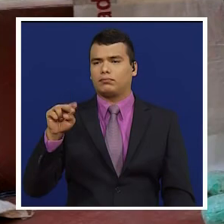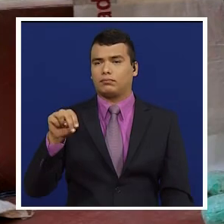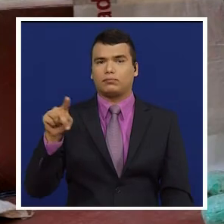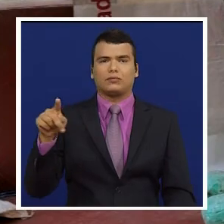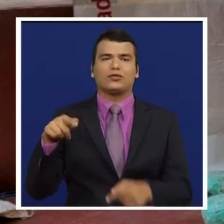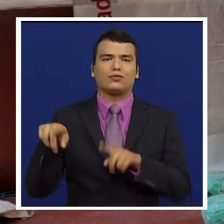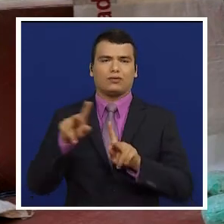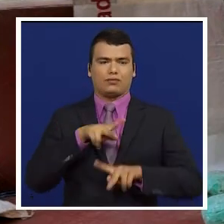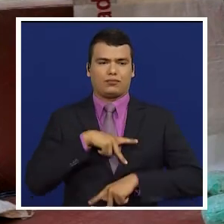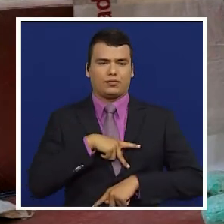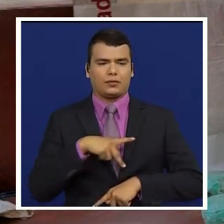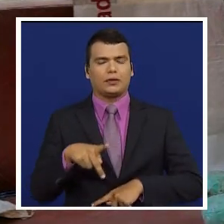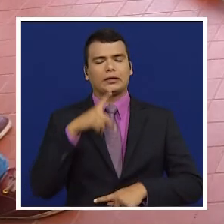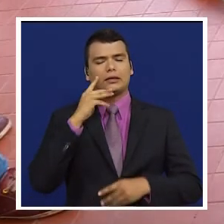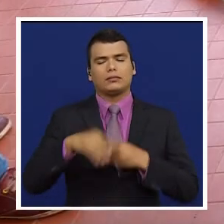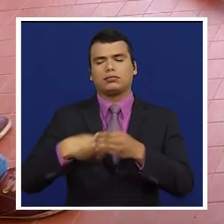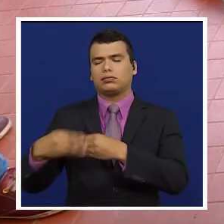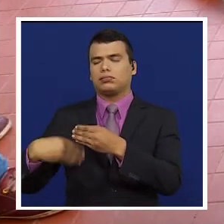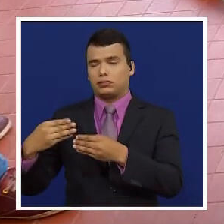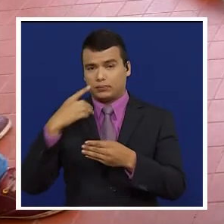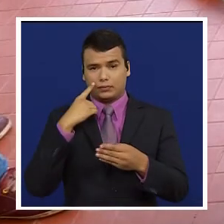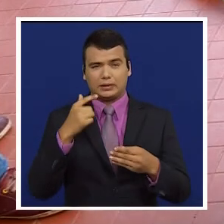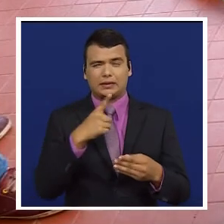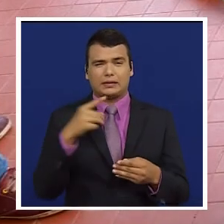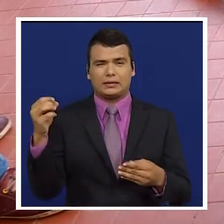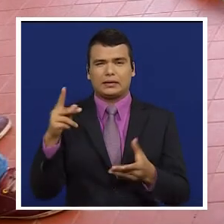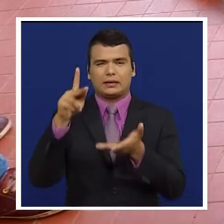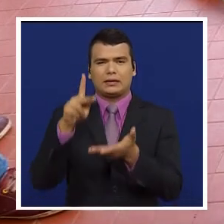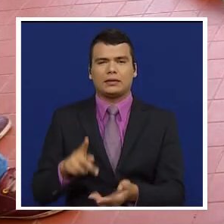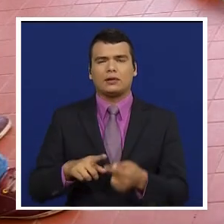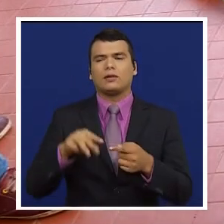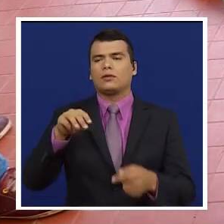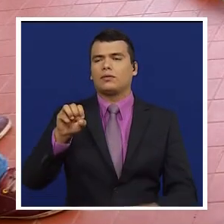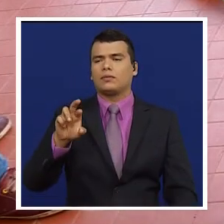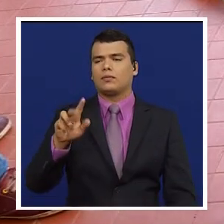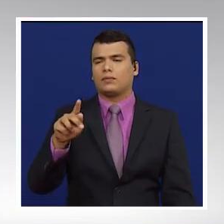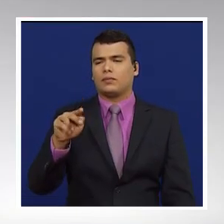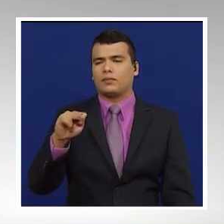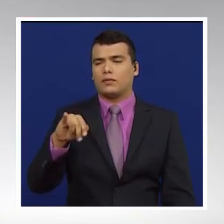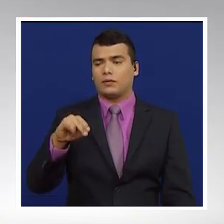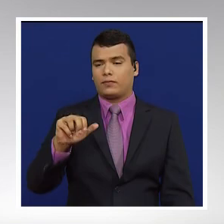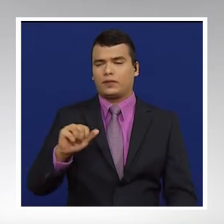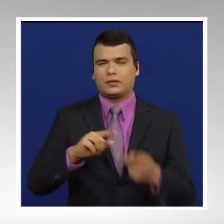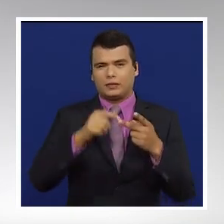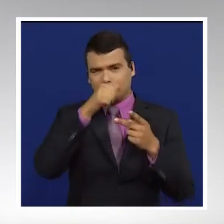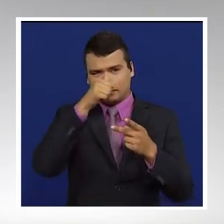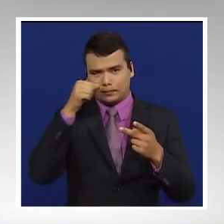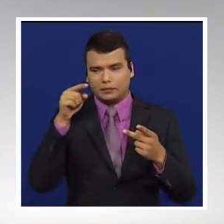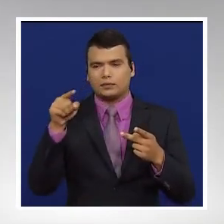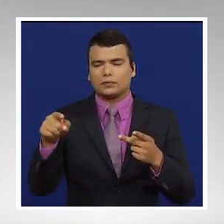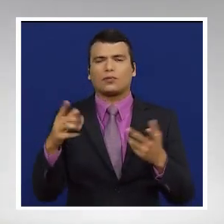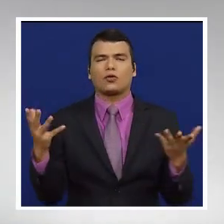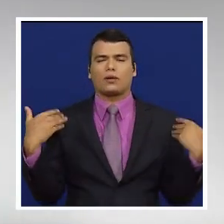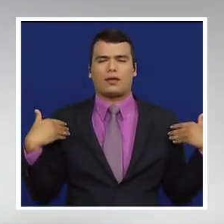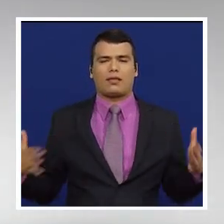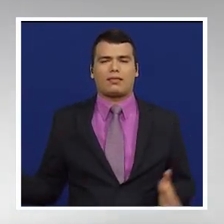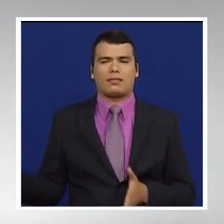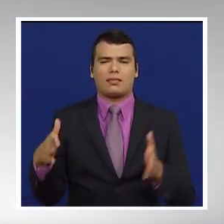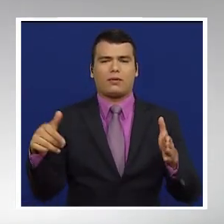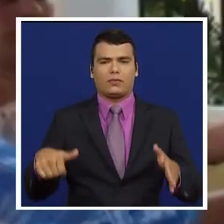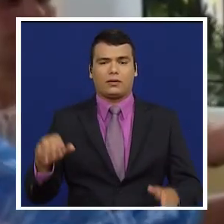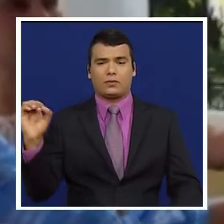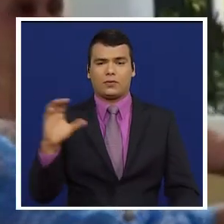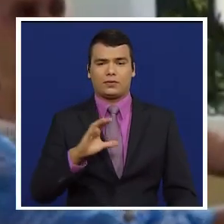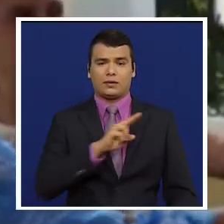Envueltos entre plásticos se encontraban los cerca de 100 kilos de morfina y heroína hallados por hombres de la policía y el ejército en zona rural de Dagua, en el occidente del Valle del